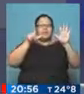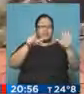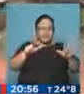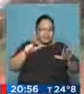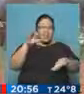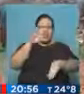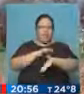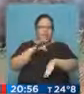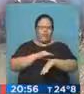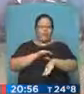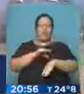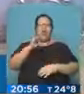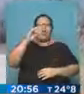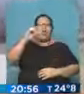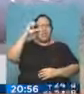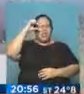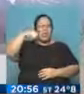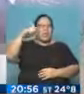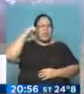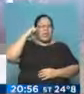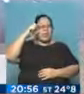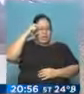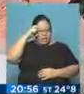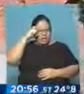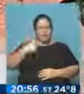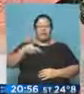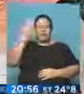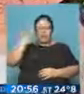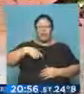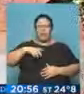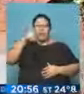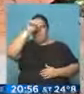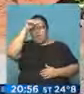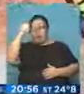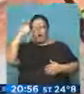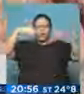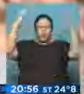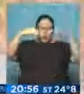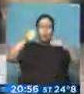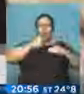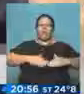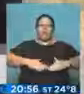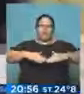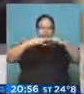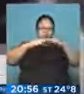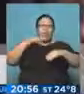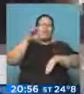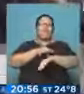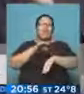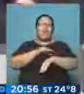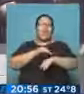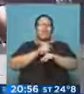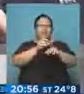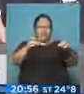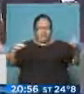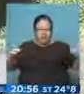momento. Con la llegada del verano y luego de las inundaciones y las lluvias, el dengue siguió avanzando en el litoral argentino. En Misiones, de